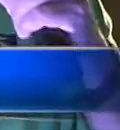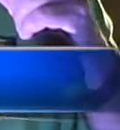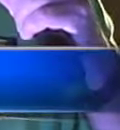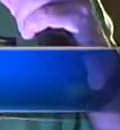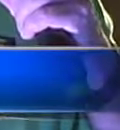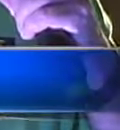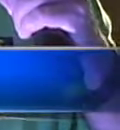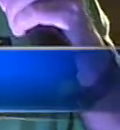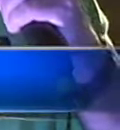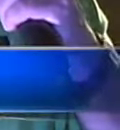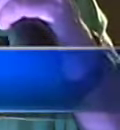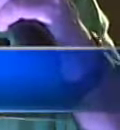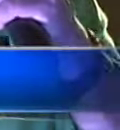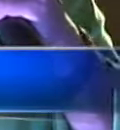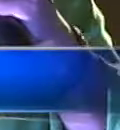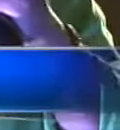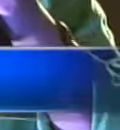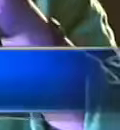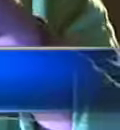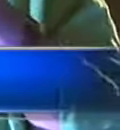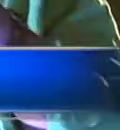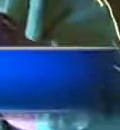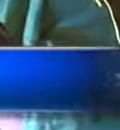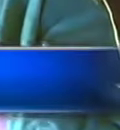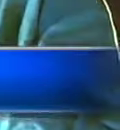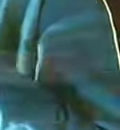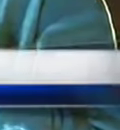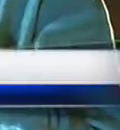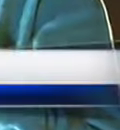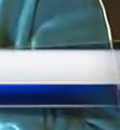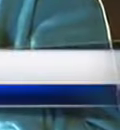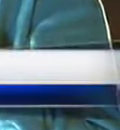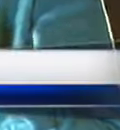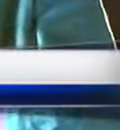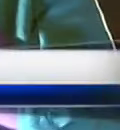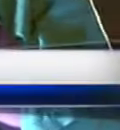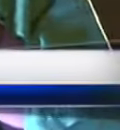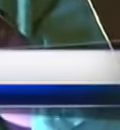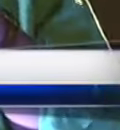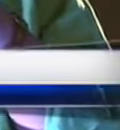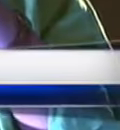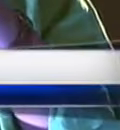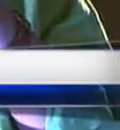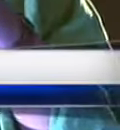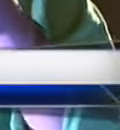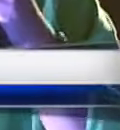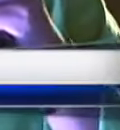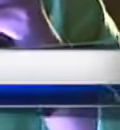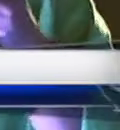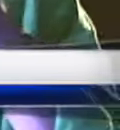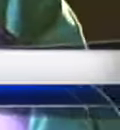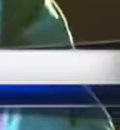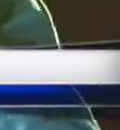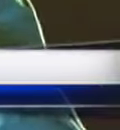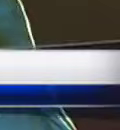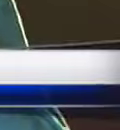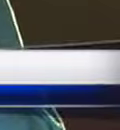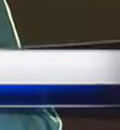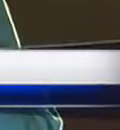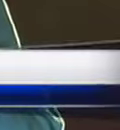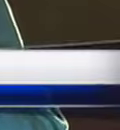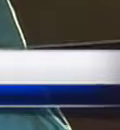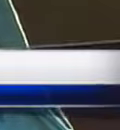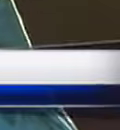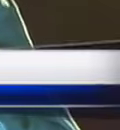Guayaquileño de nacimiento, ¿sí? Un viejecito, para ese tiempo, casi